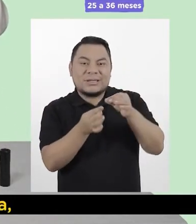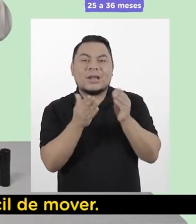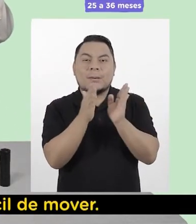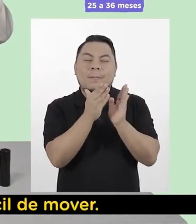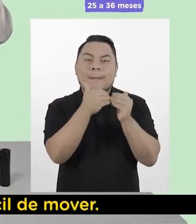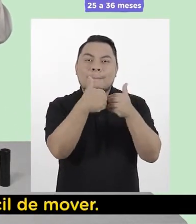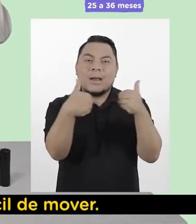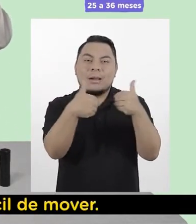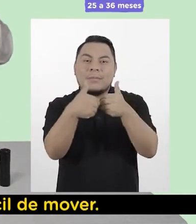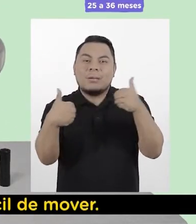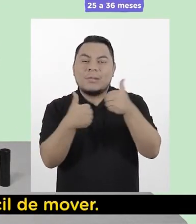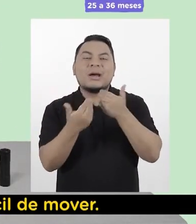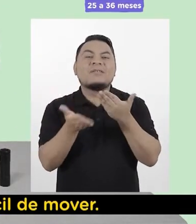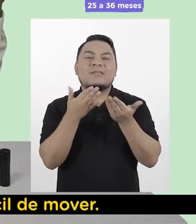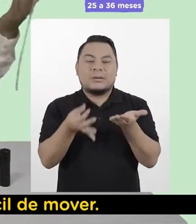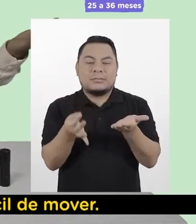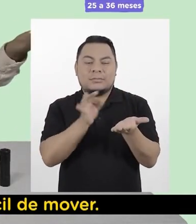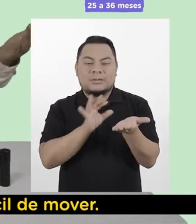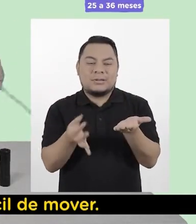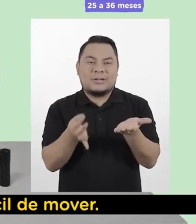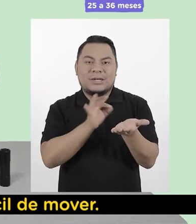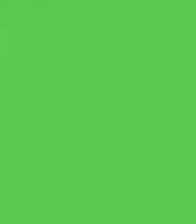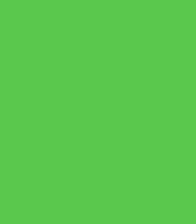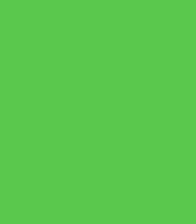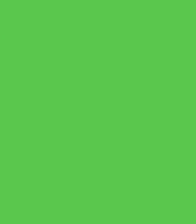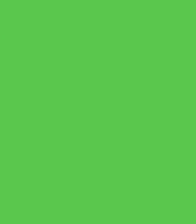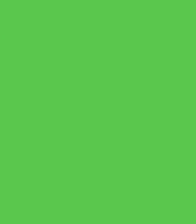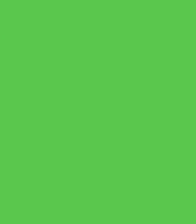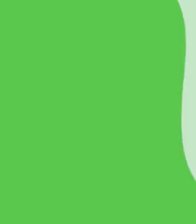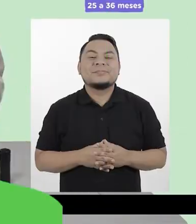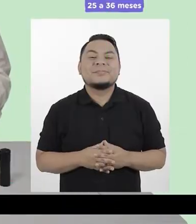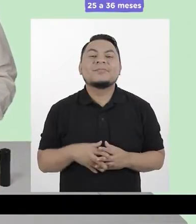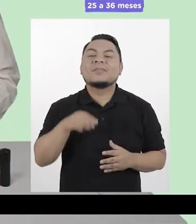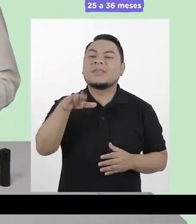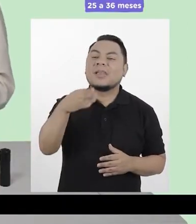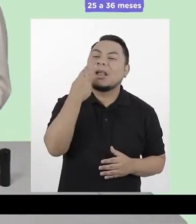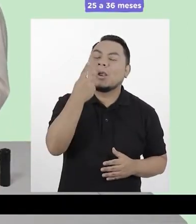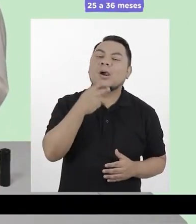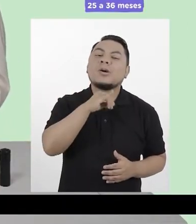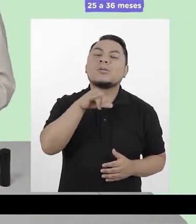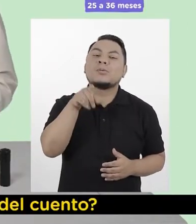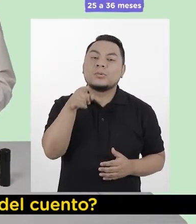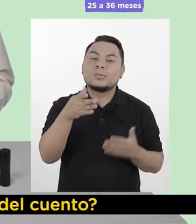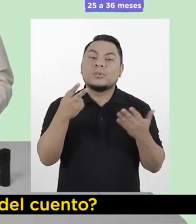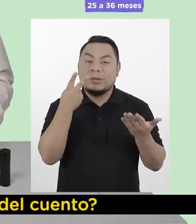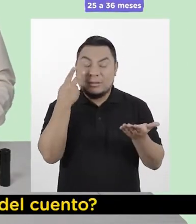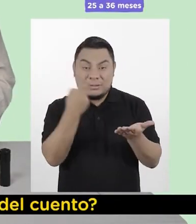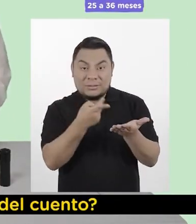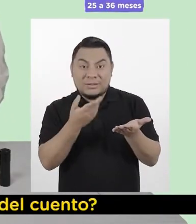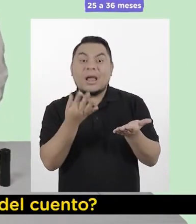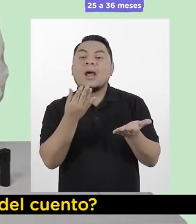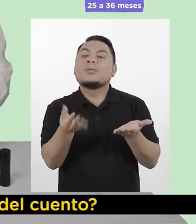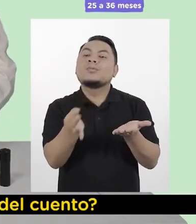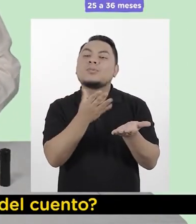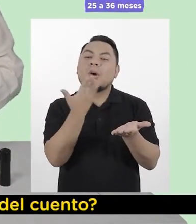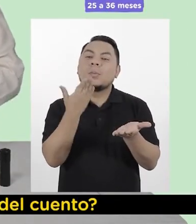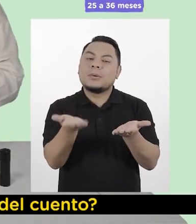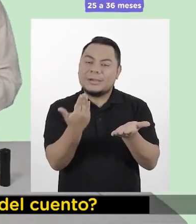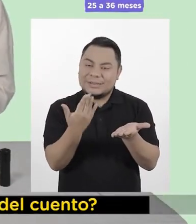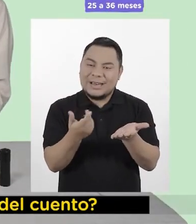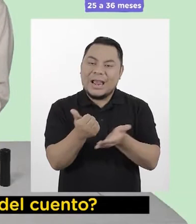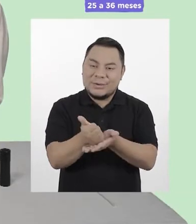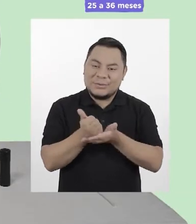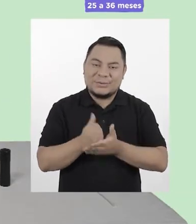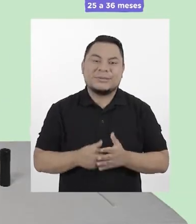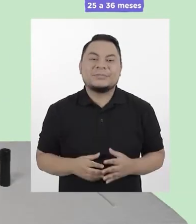cuerda. Sepárenlas para que sea mucho más fácil de mover. A ver, Jorge, ¿qué te parece si pasamos las páginas del